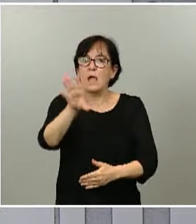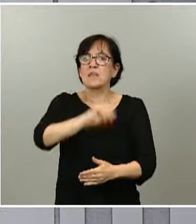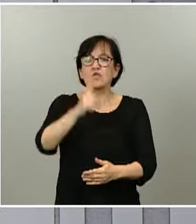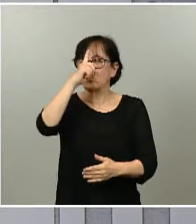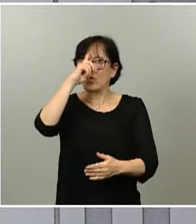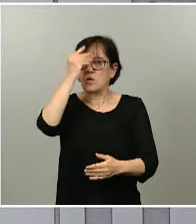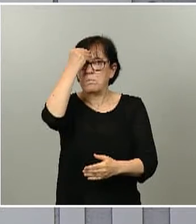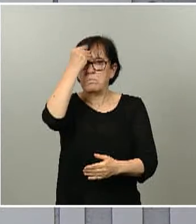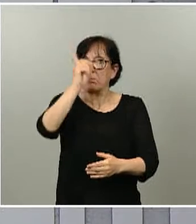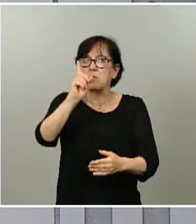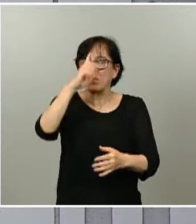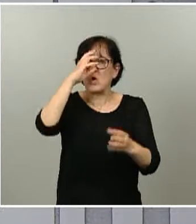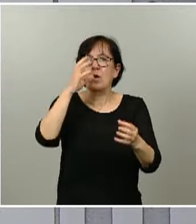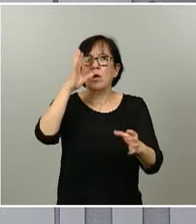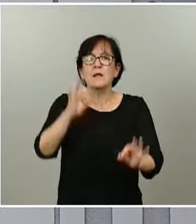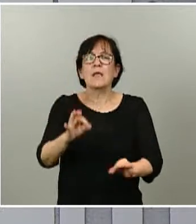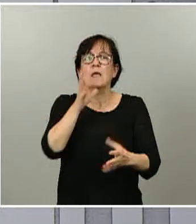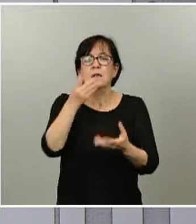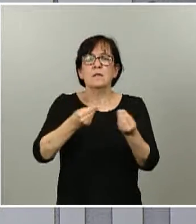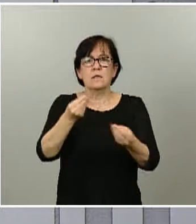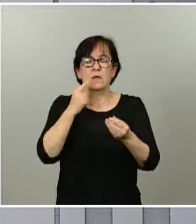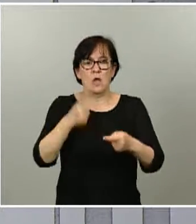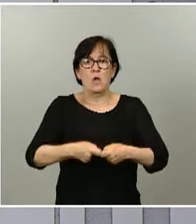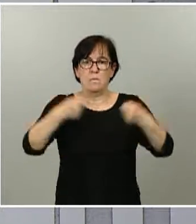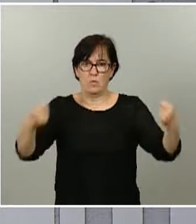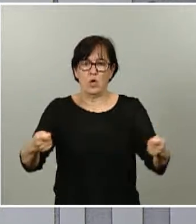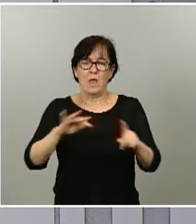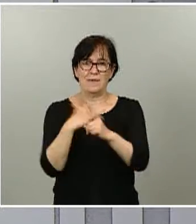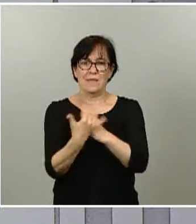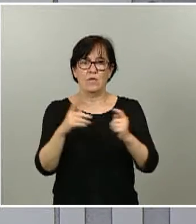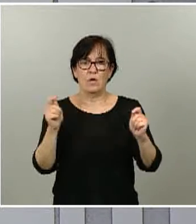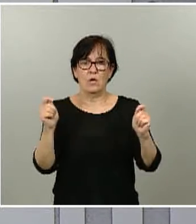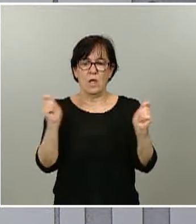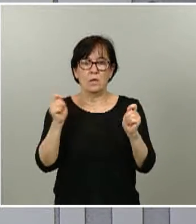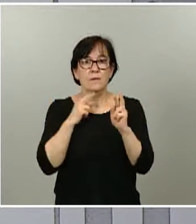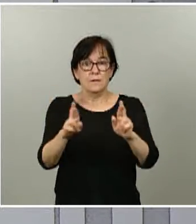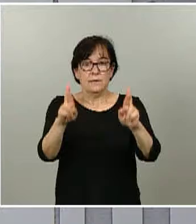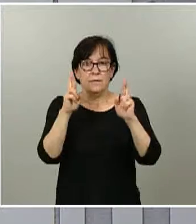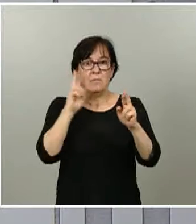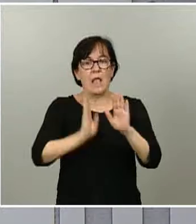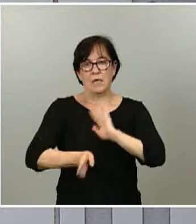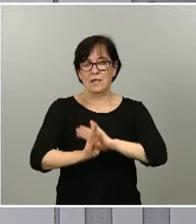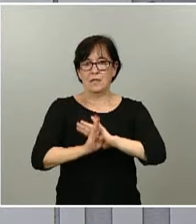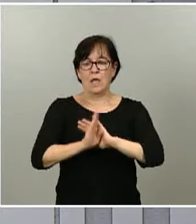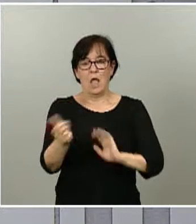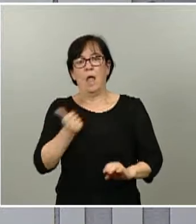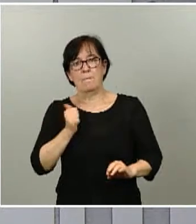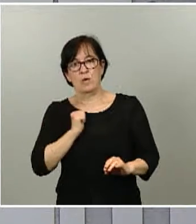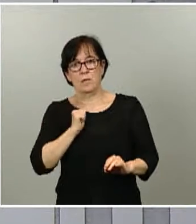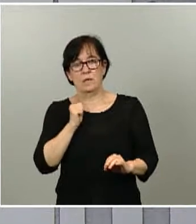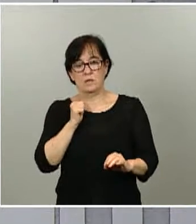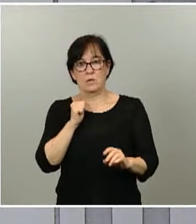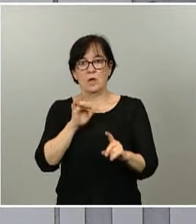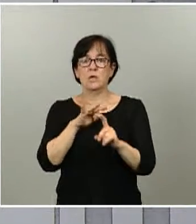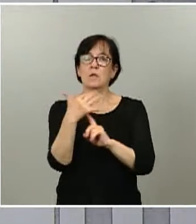realmente no jugábamos la prórroga del estado de alarma y estaban con los dedos cruzados para que siguiera, aprovechando esta coyuntura para